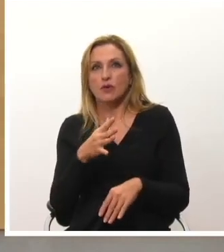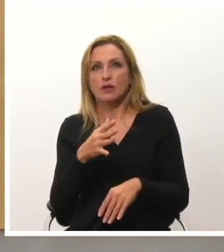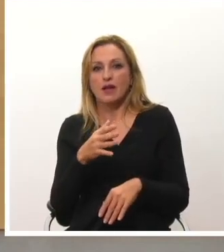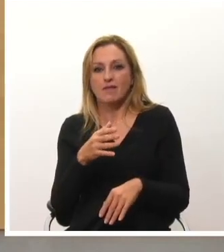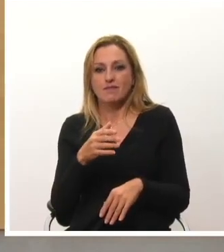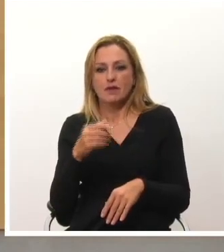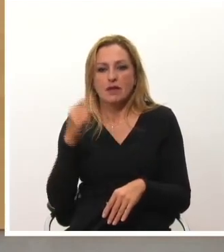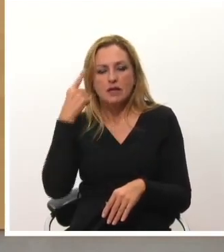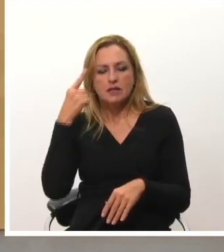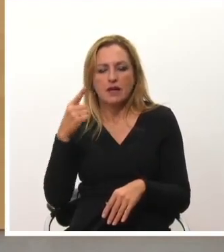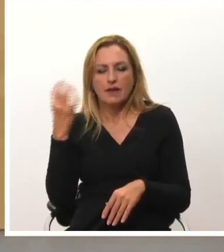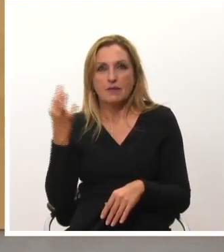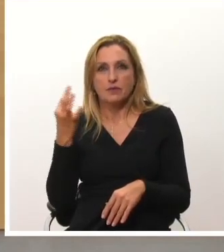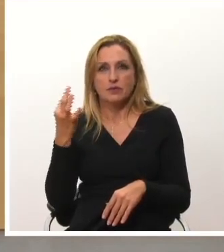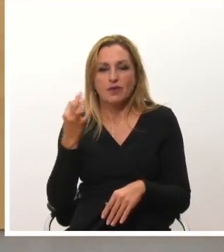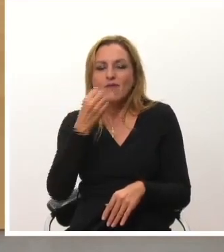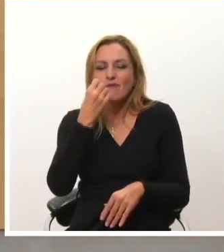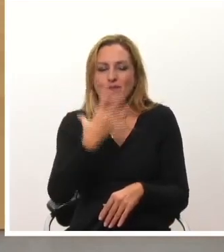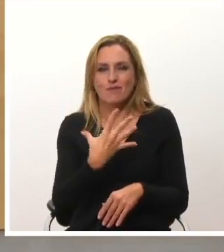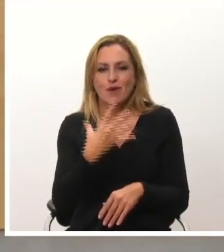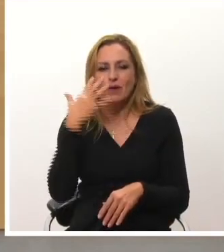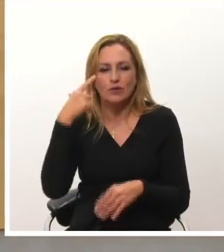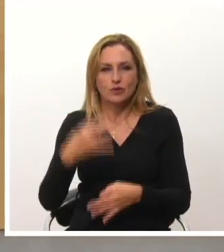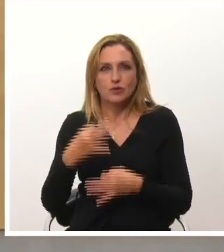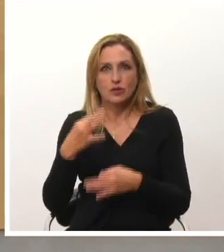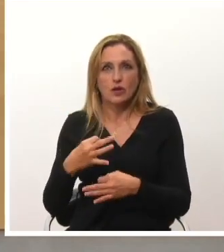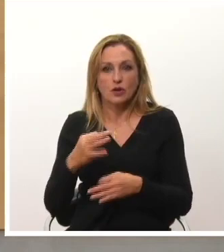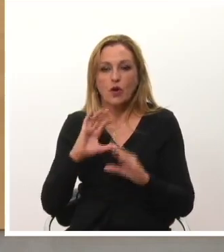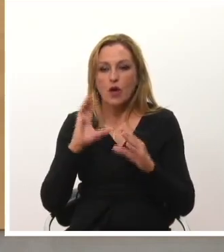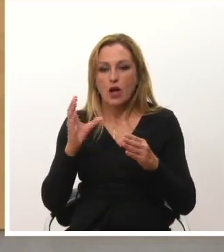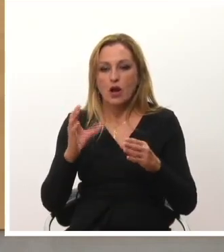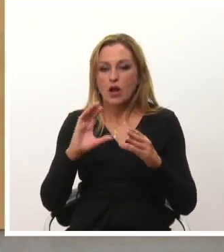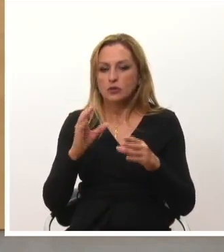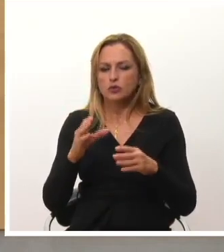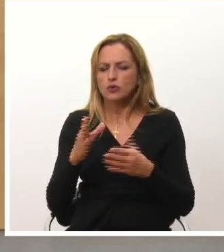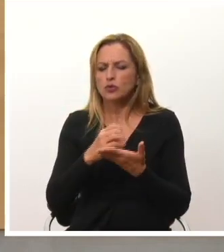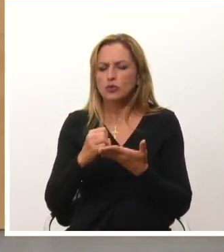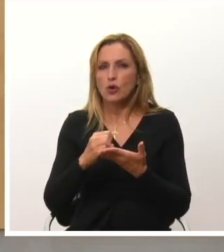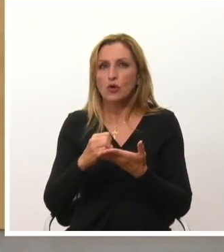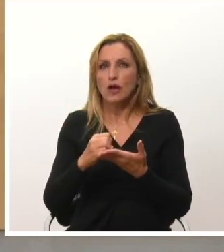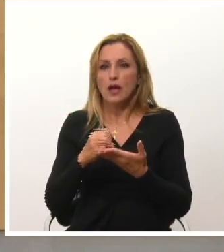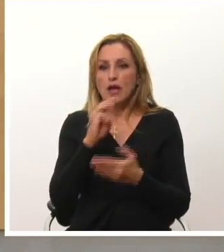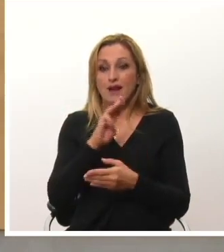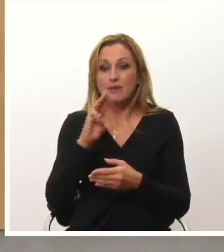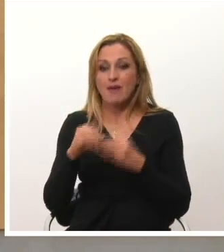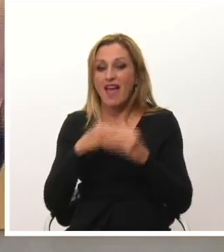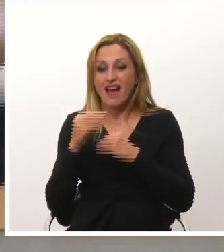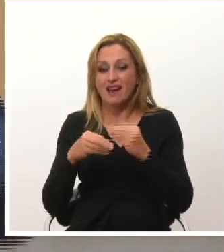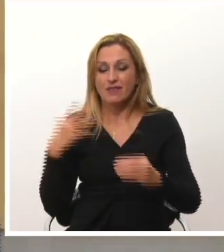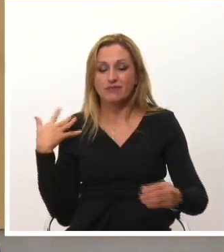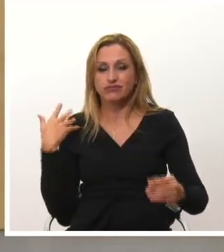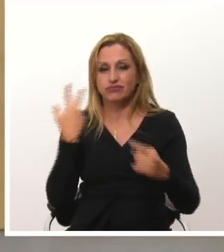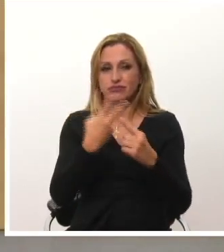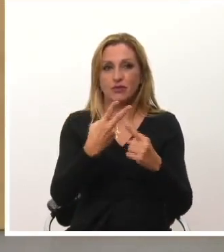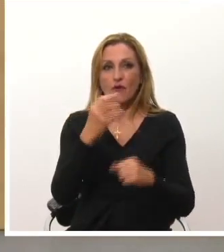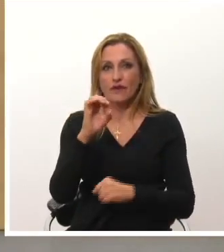no se arroguen todo lo que Hazlo todo lo que hace el partido popular el gobierno el partido popular durante estos 20 años Y por último además